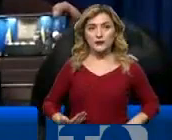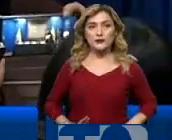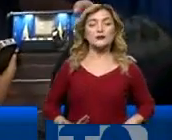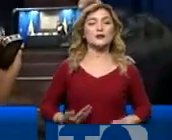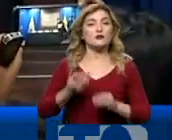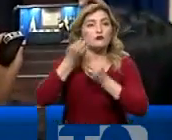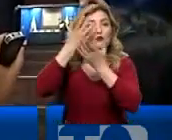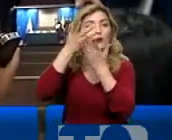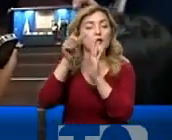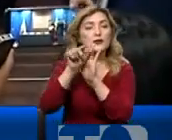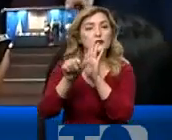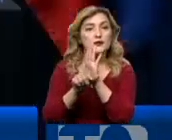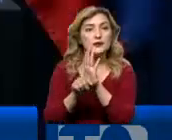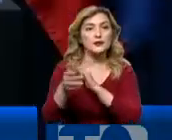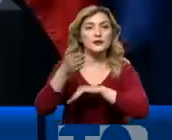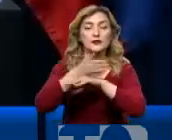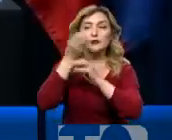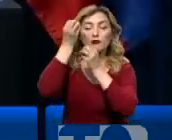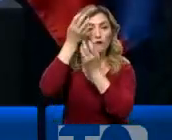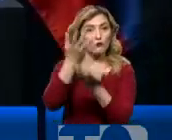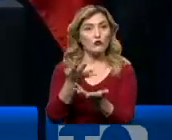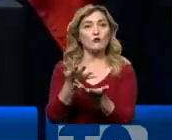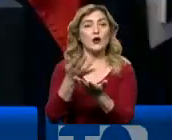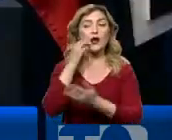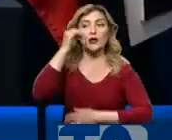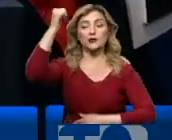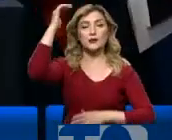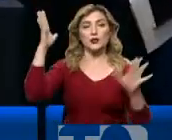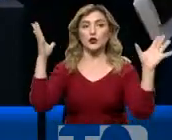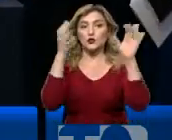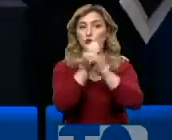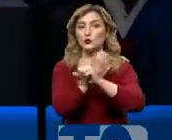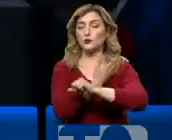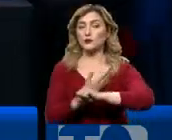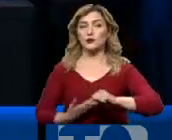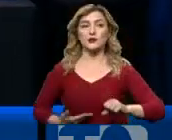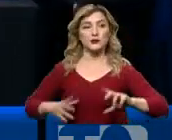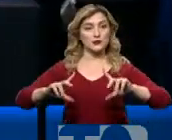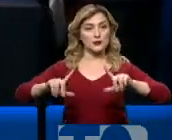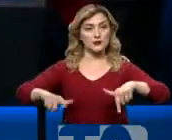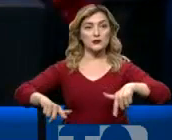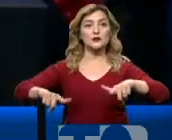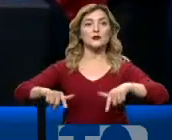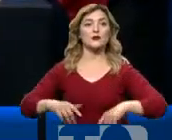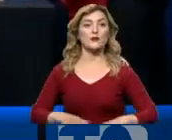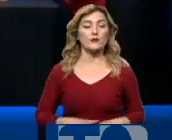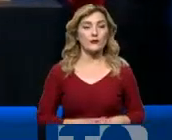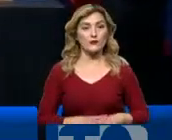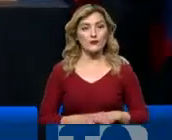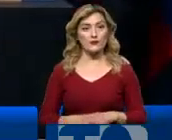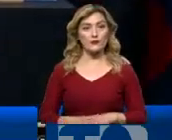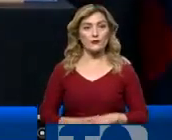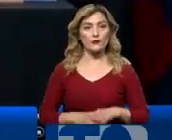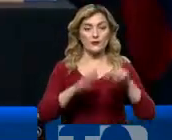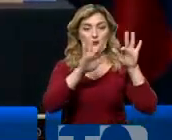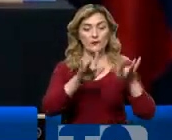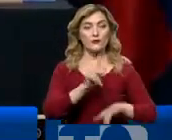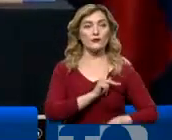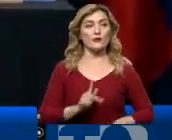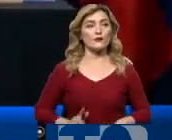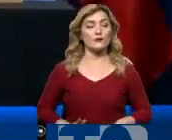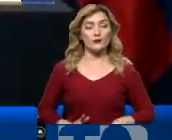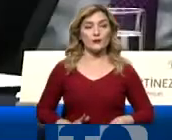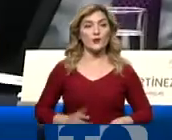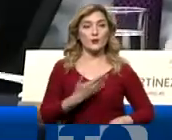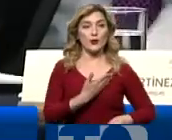mayores detalles de lo que fueron los anuncios de anoche del presidente Lenín Moreno. Precisamente el secretario particular de la Presidencia,